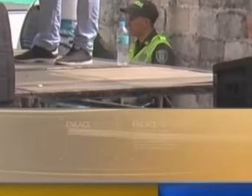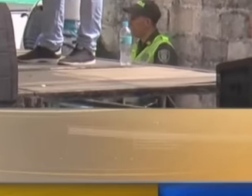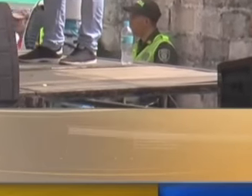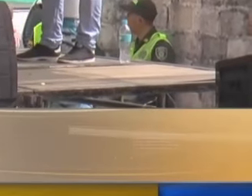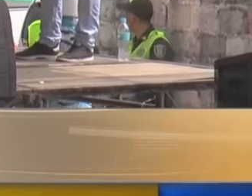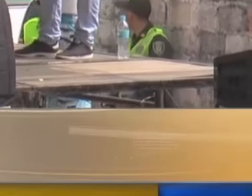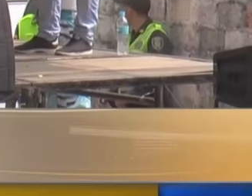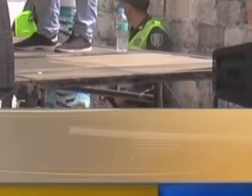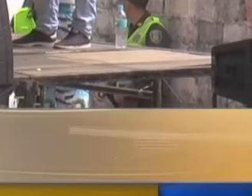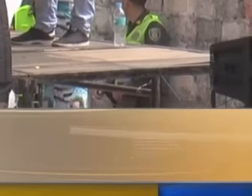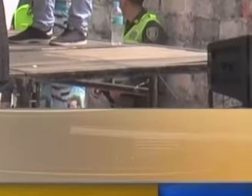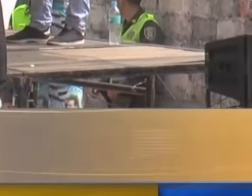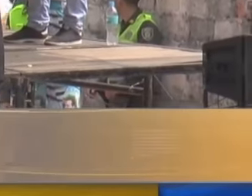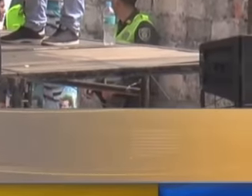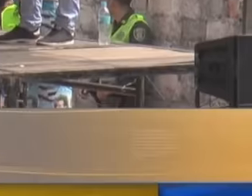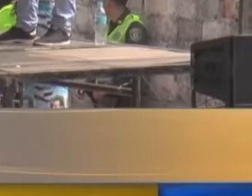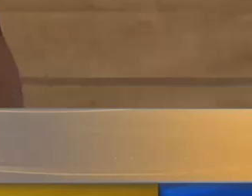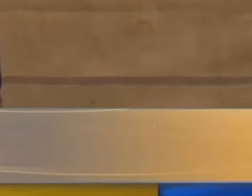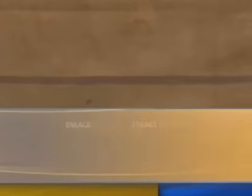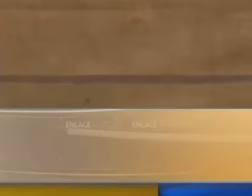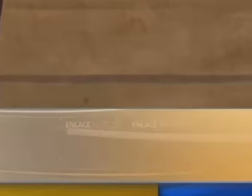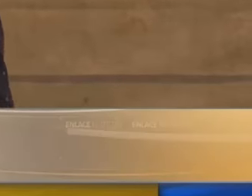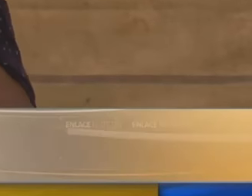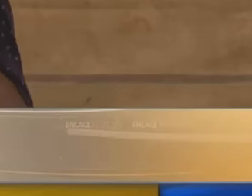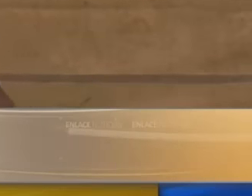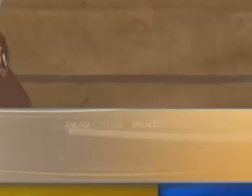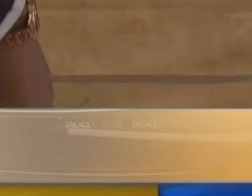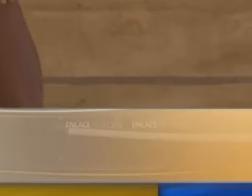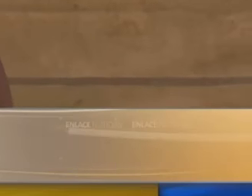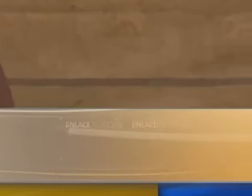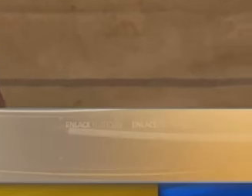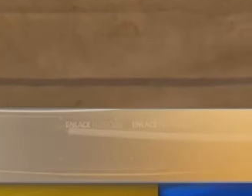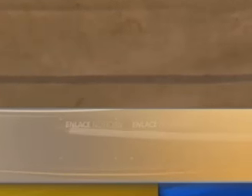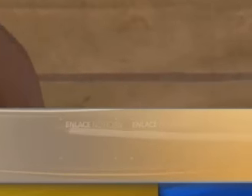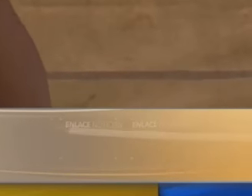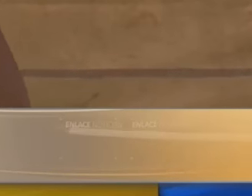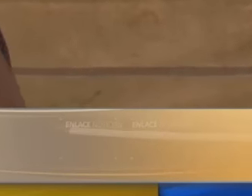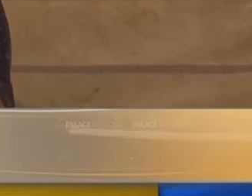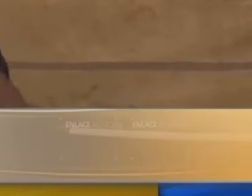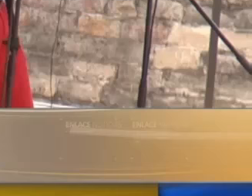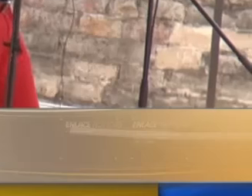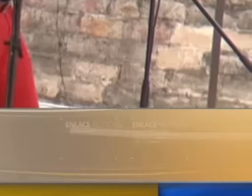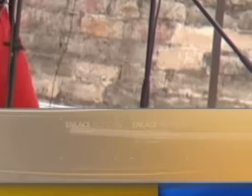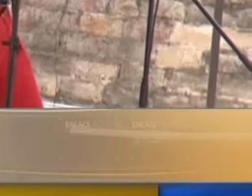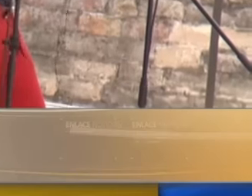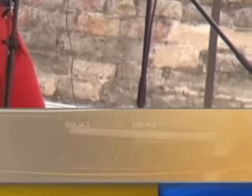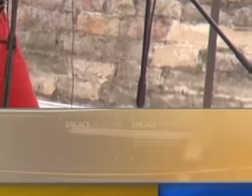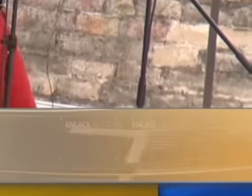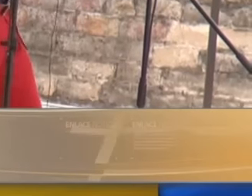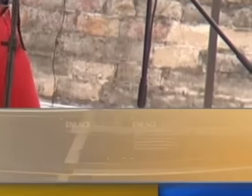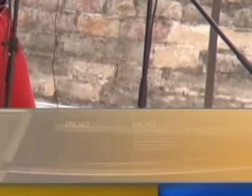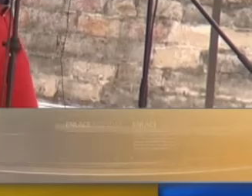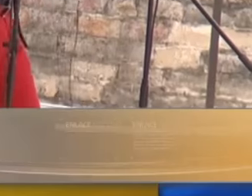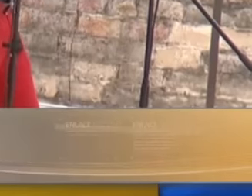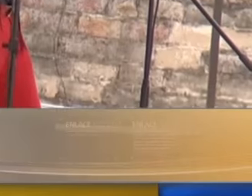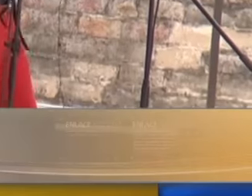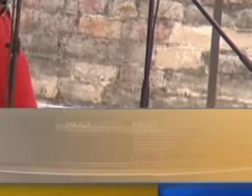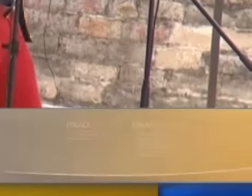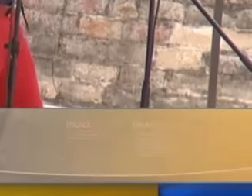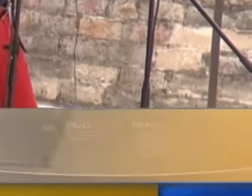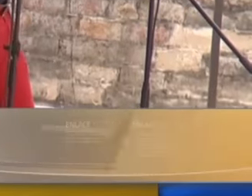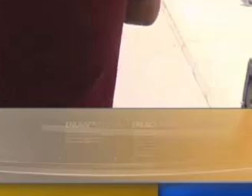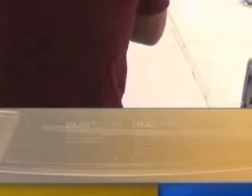Mira, Festival Vallenato de Barranca Bermeja cerró inscripciones para su versión de este año. Son 160 los participantes para esta versión en las